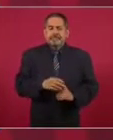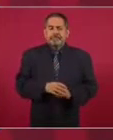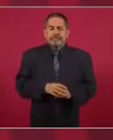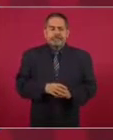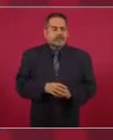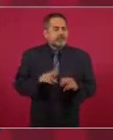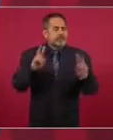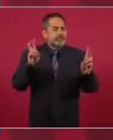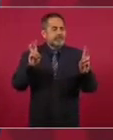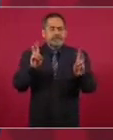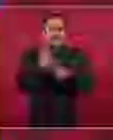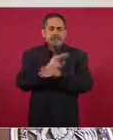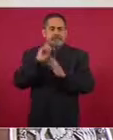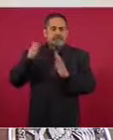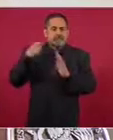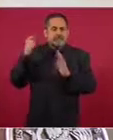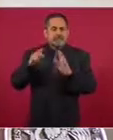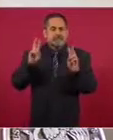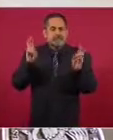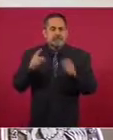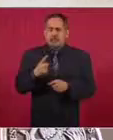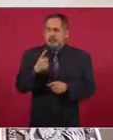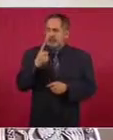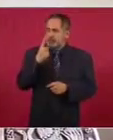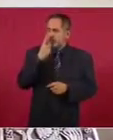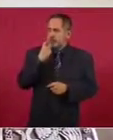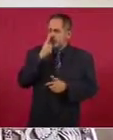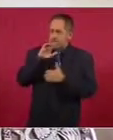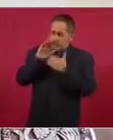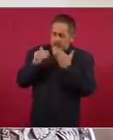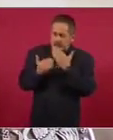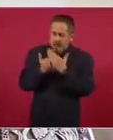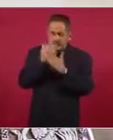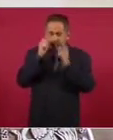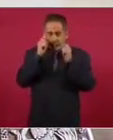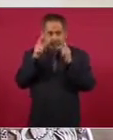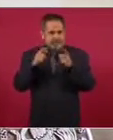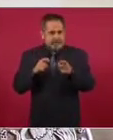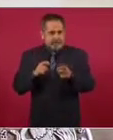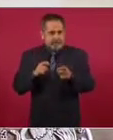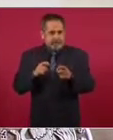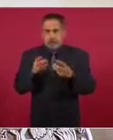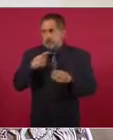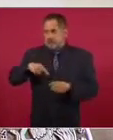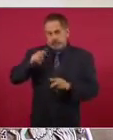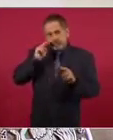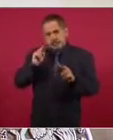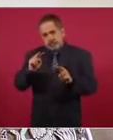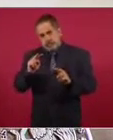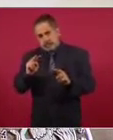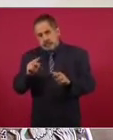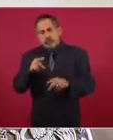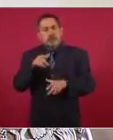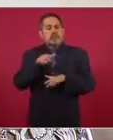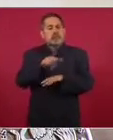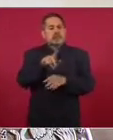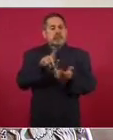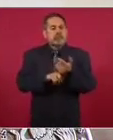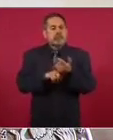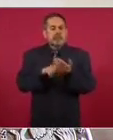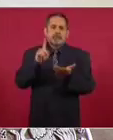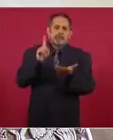Rojo amanecer que todos vimos que muchos vimos sobre el